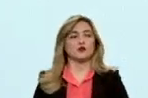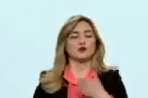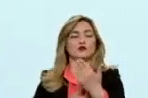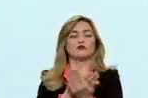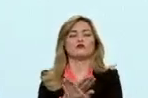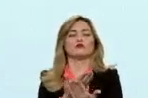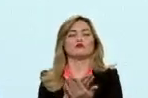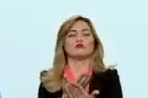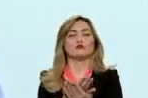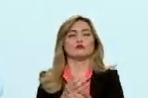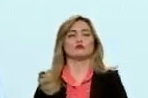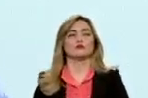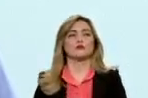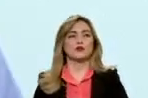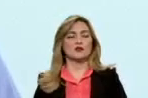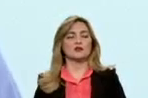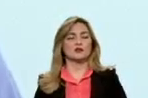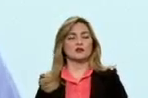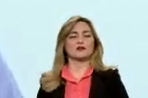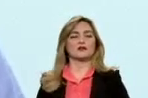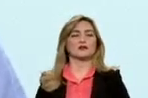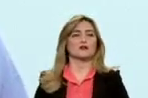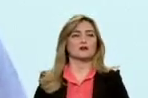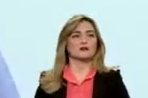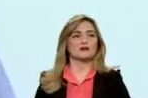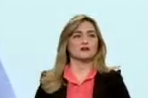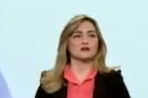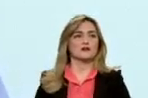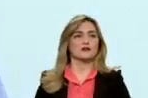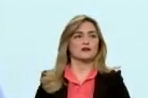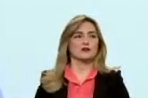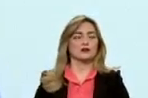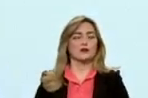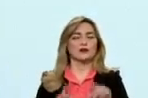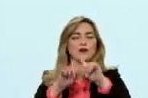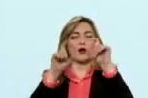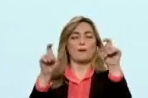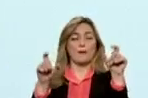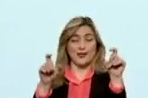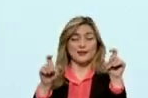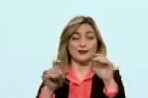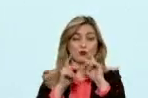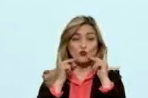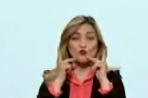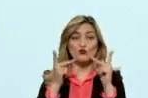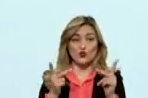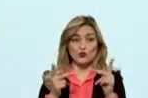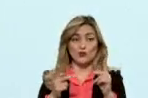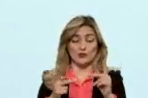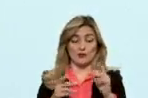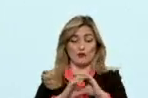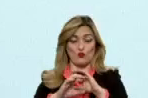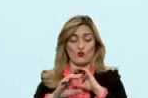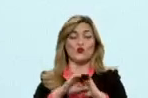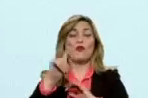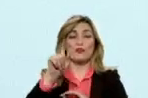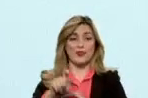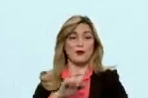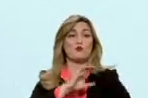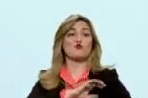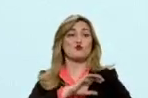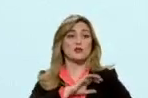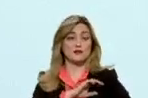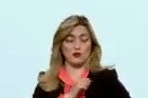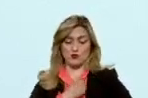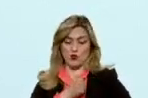alternativa definitivamente la municipalización del servicio de transporte público, que ya hoy Quito cuenta con un